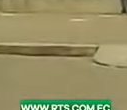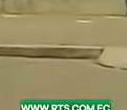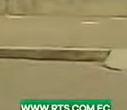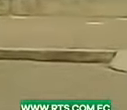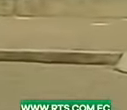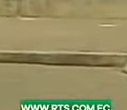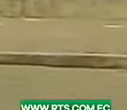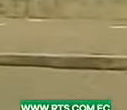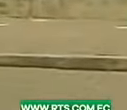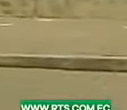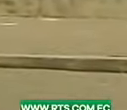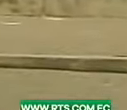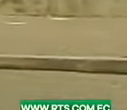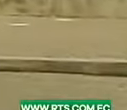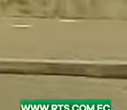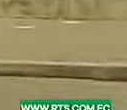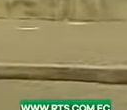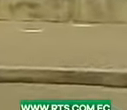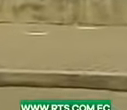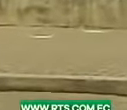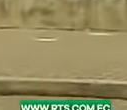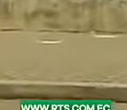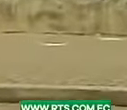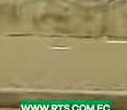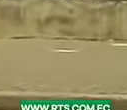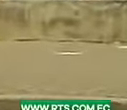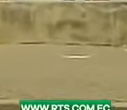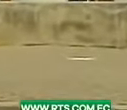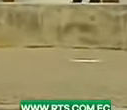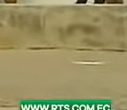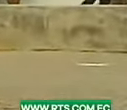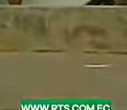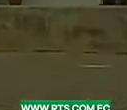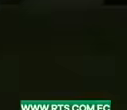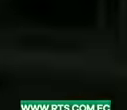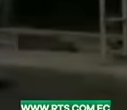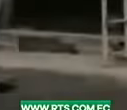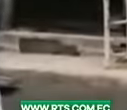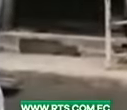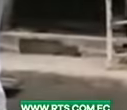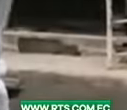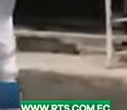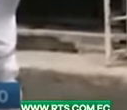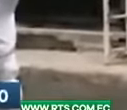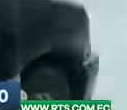Desde su aparición hace 2 años, el COVID nos cambió la vida.